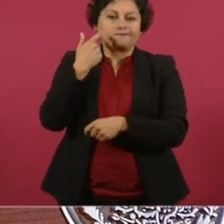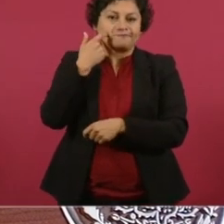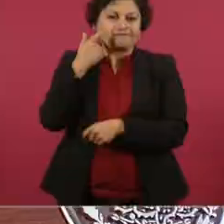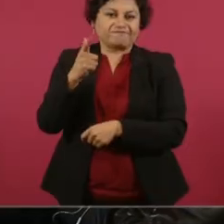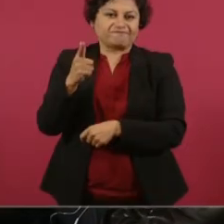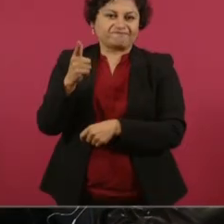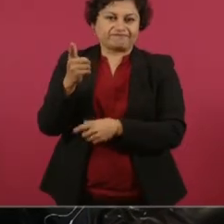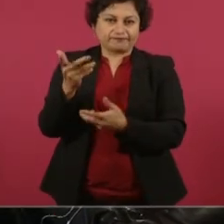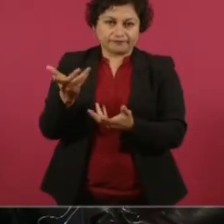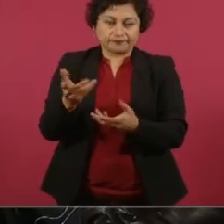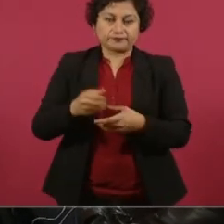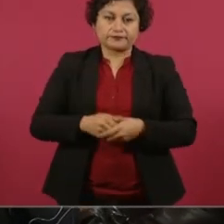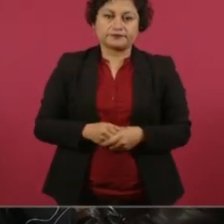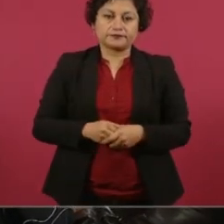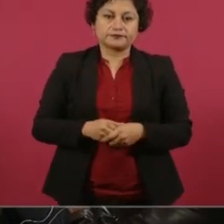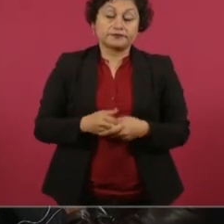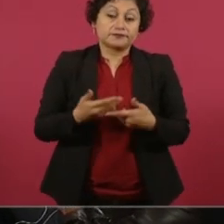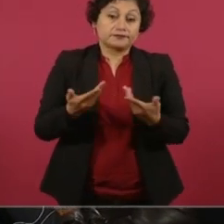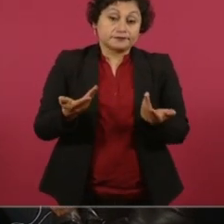Celebro que